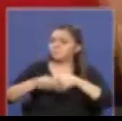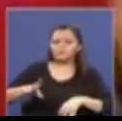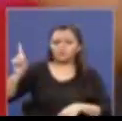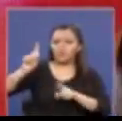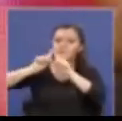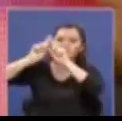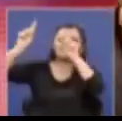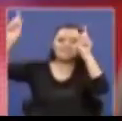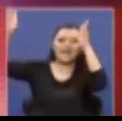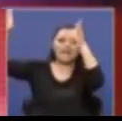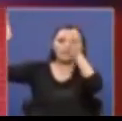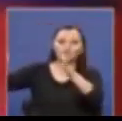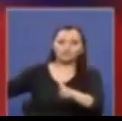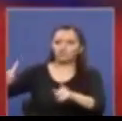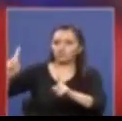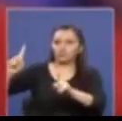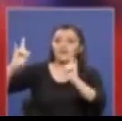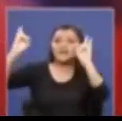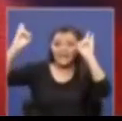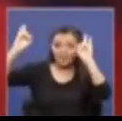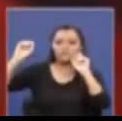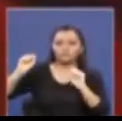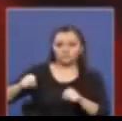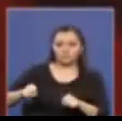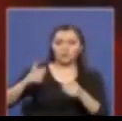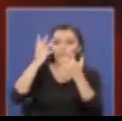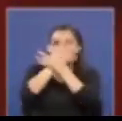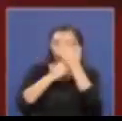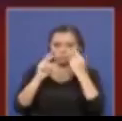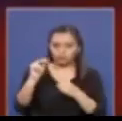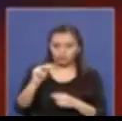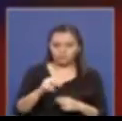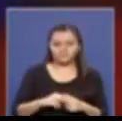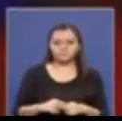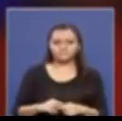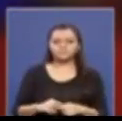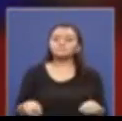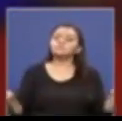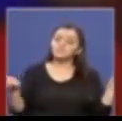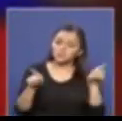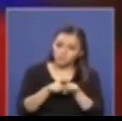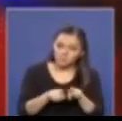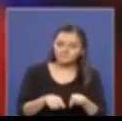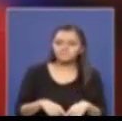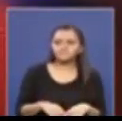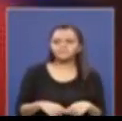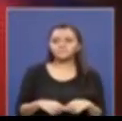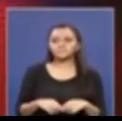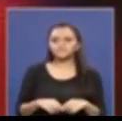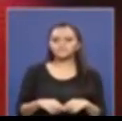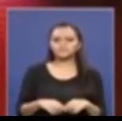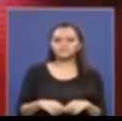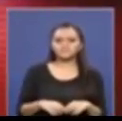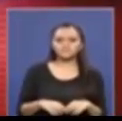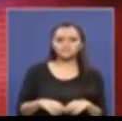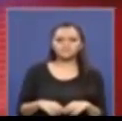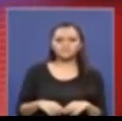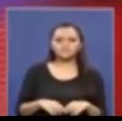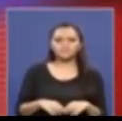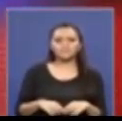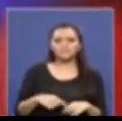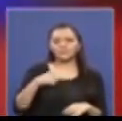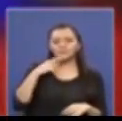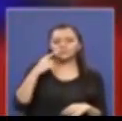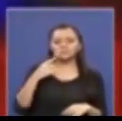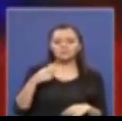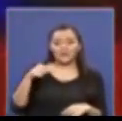como empresarios, eso es otra cosa, compañera. No confundamos eso. Acá lo mismo, ¿no? Hablan algunas veces en